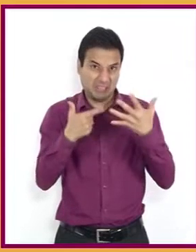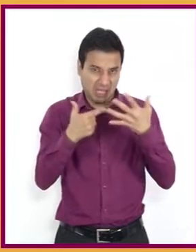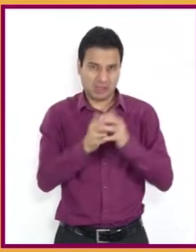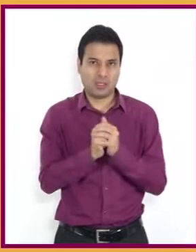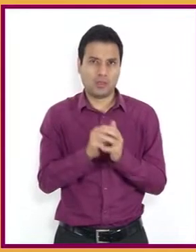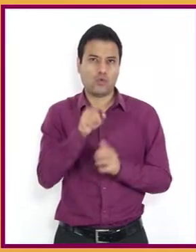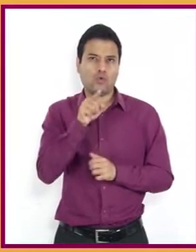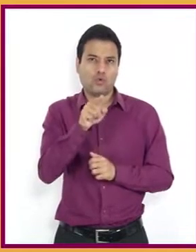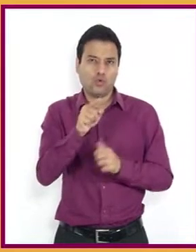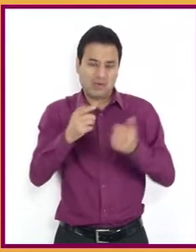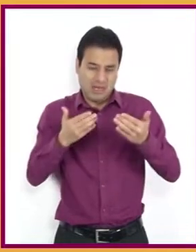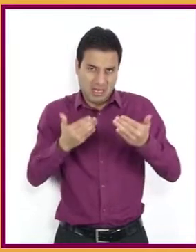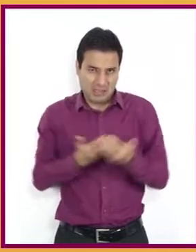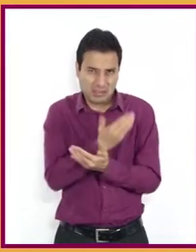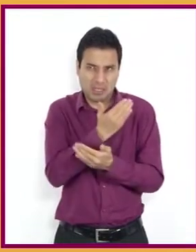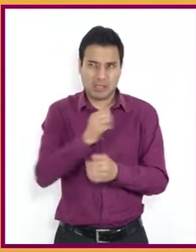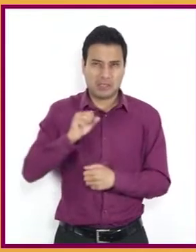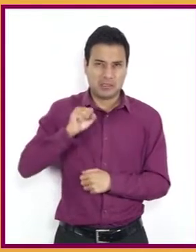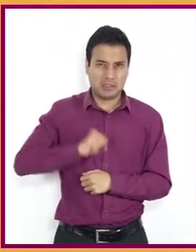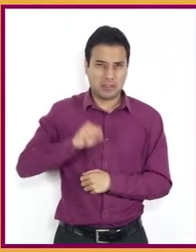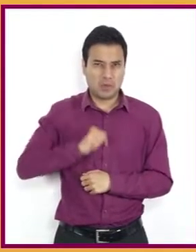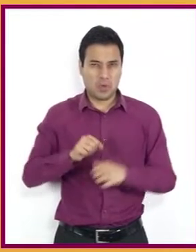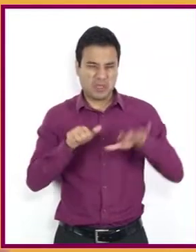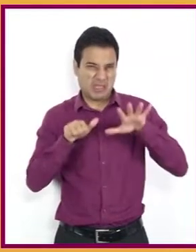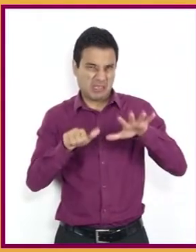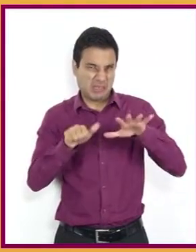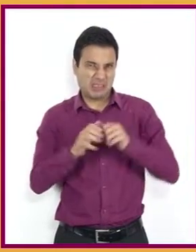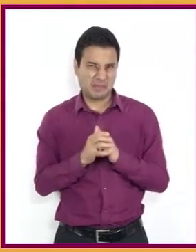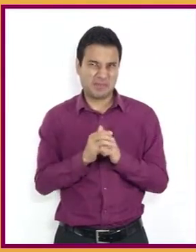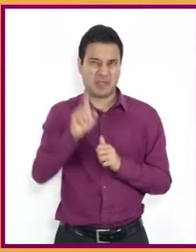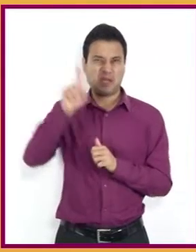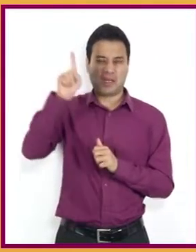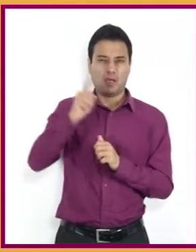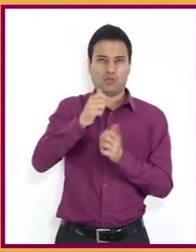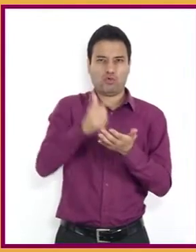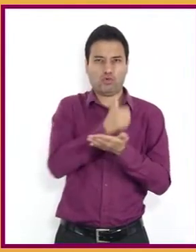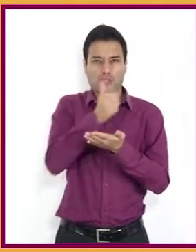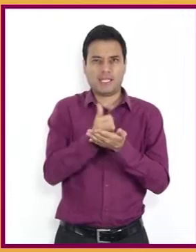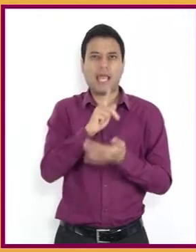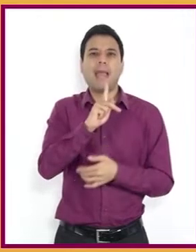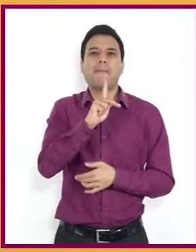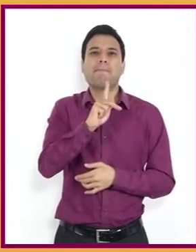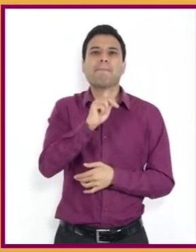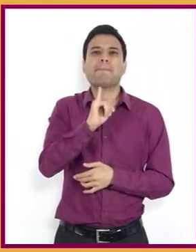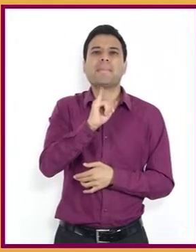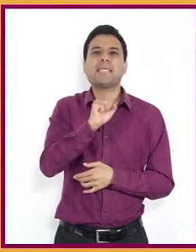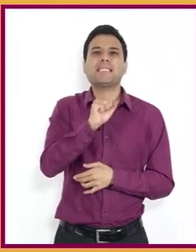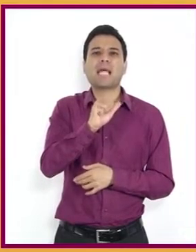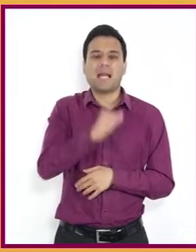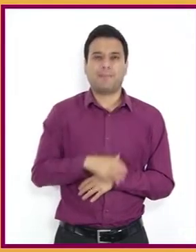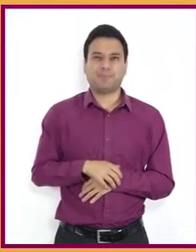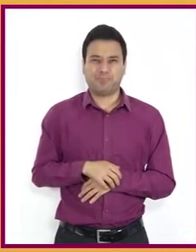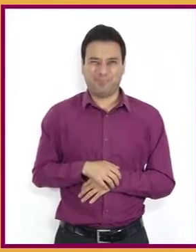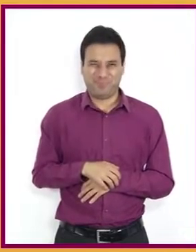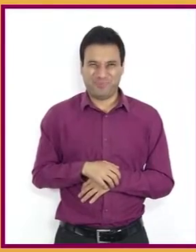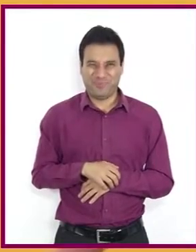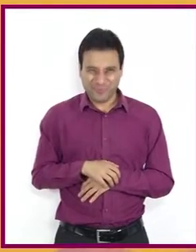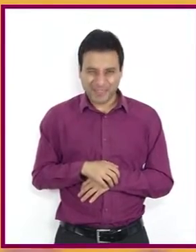XVI en la ciudad de Pisa, Italia, región que se conocía como el Ducato de